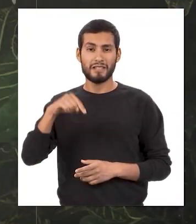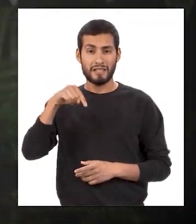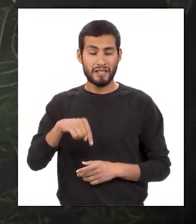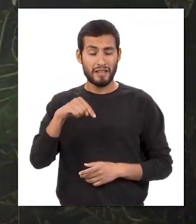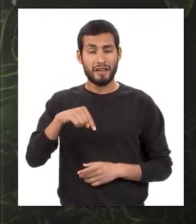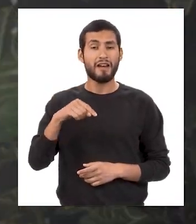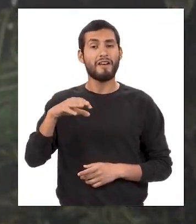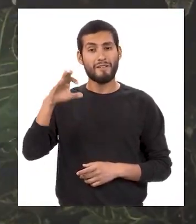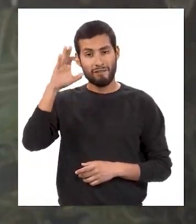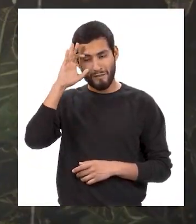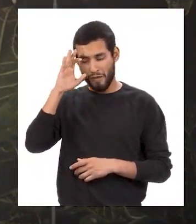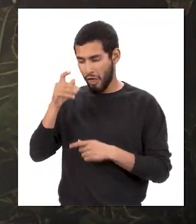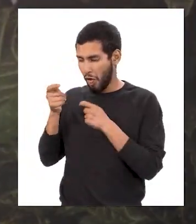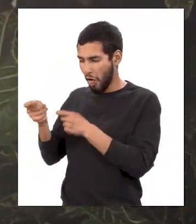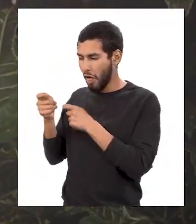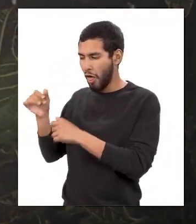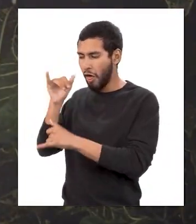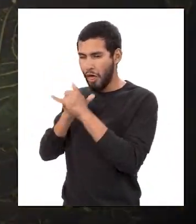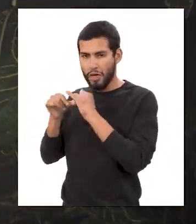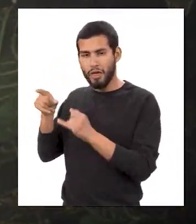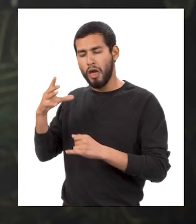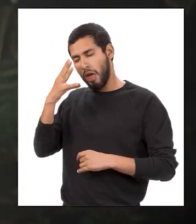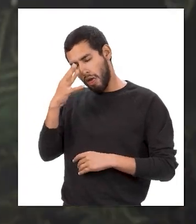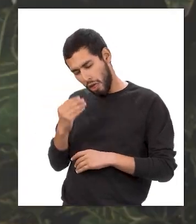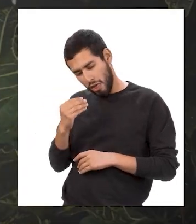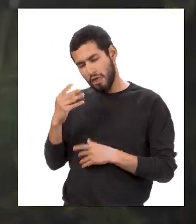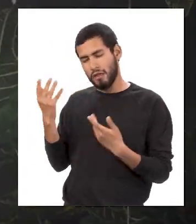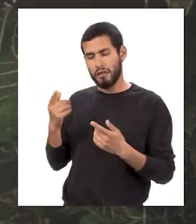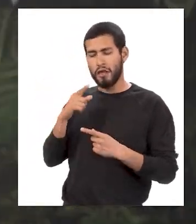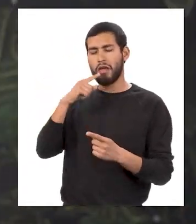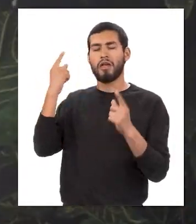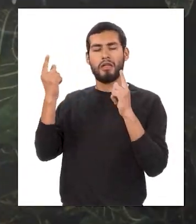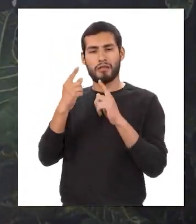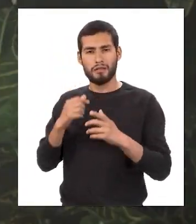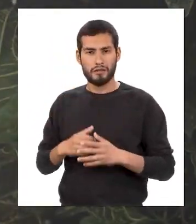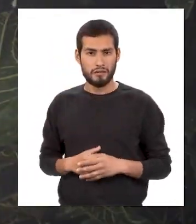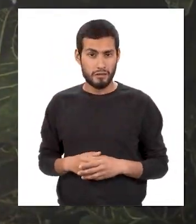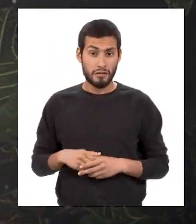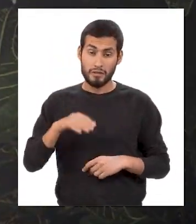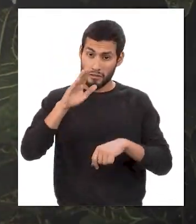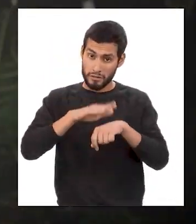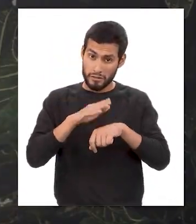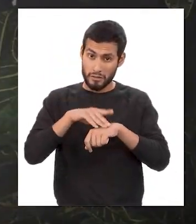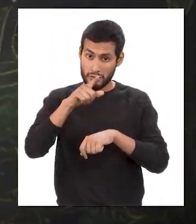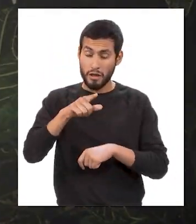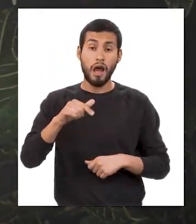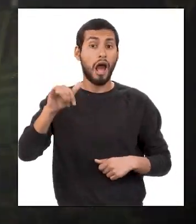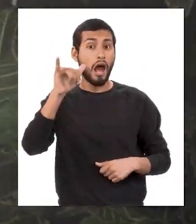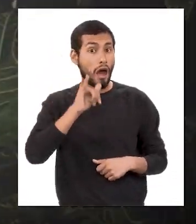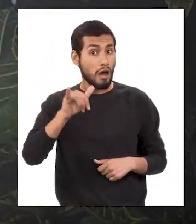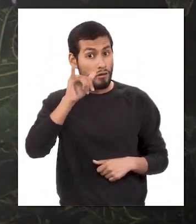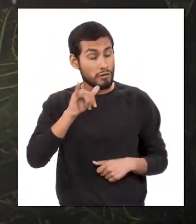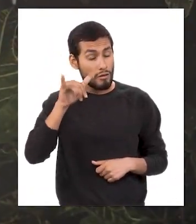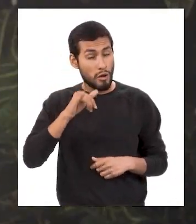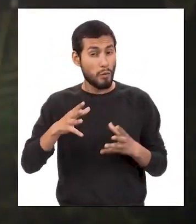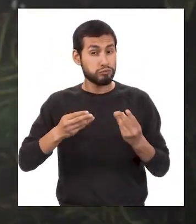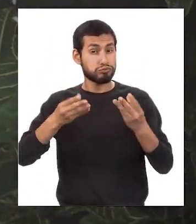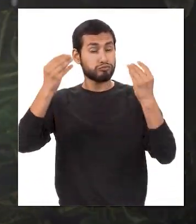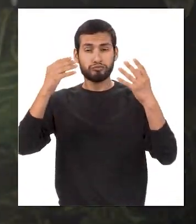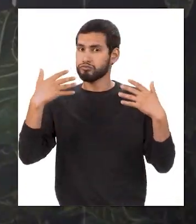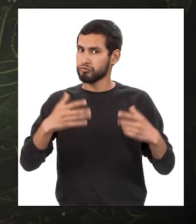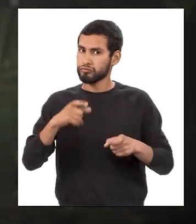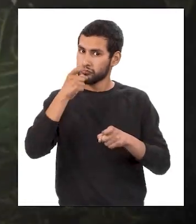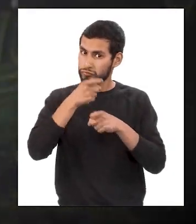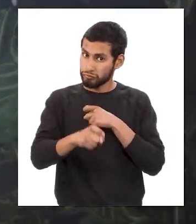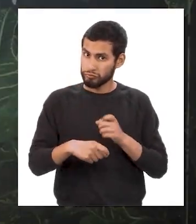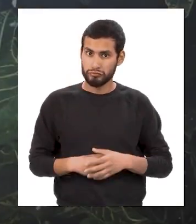escena, Fix embriaga a Passepartout, quien queda dormido preso del alcohol. recordarles que tomar bebidas alcohólicas